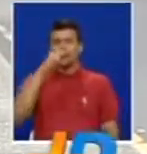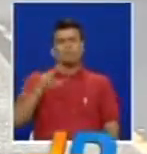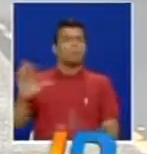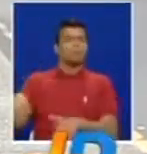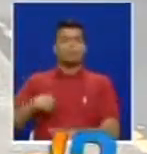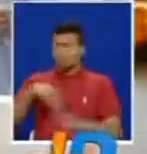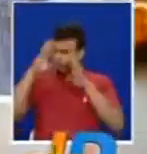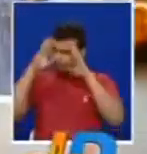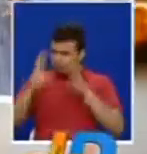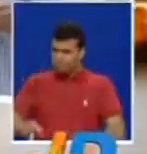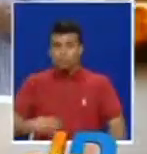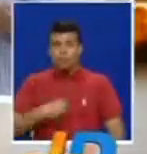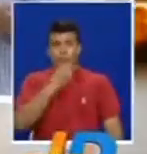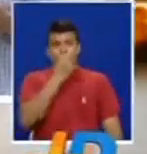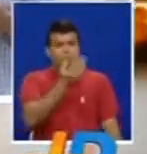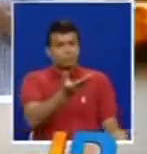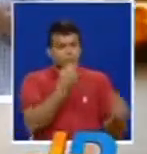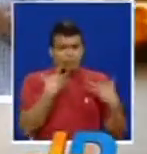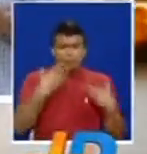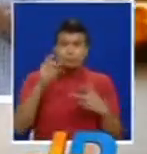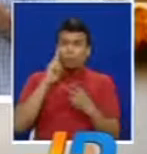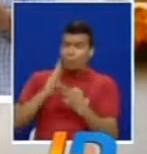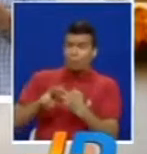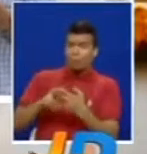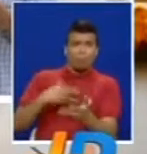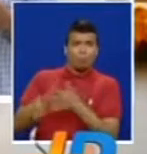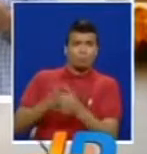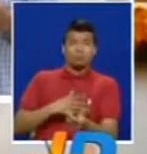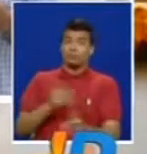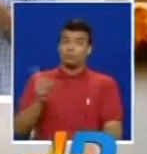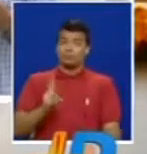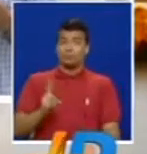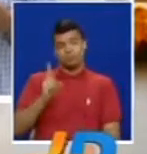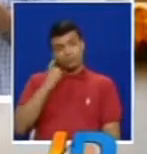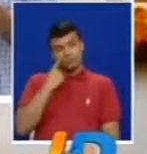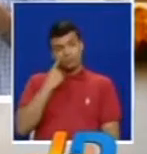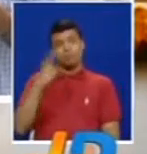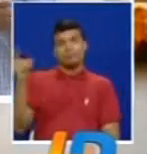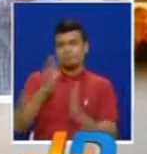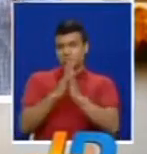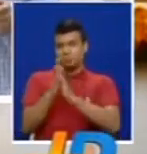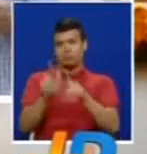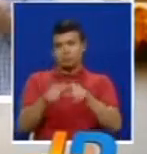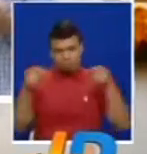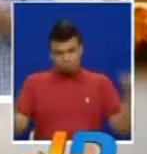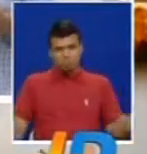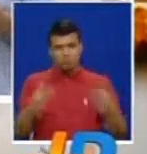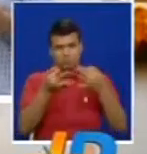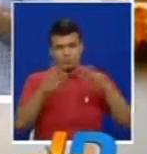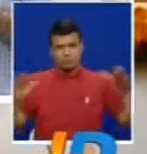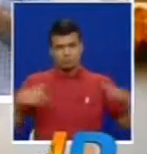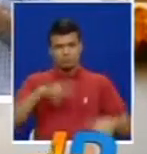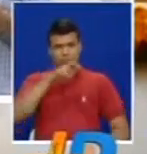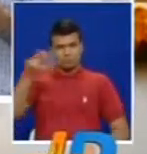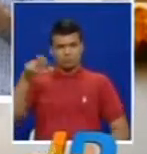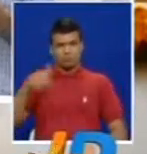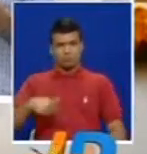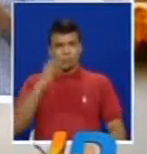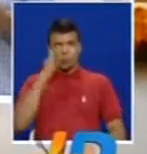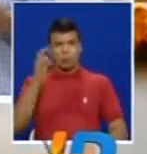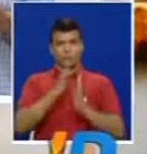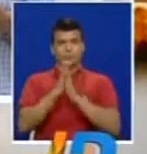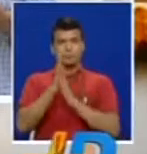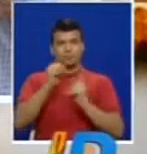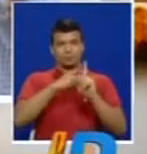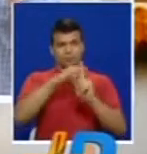no recibir alimentos de personas desconocidas. Está la información desde la terminal de transporte de Cali en el norte de la ciudad. Nicolás Jiménez,